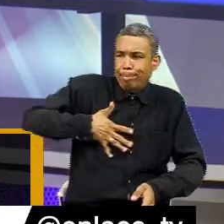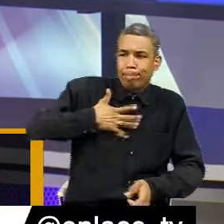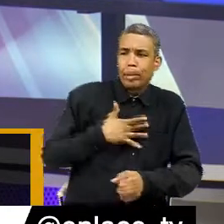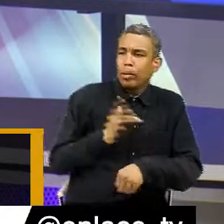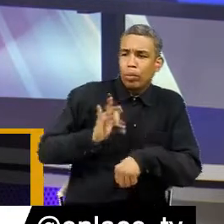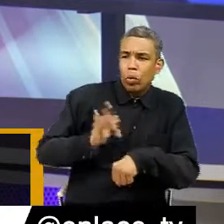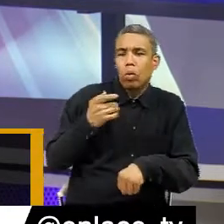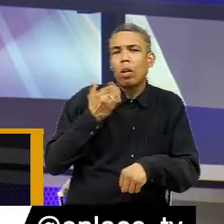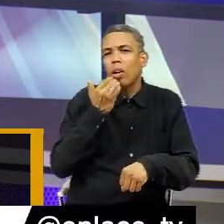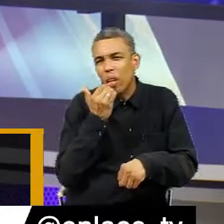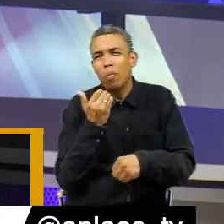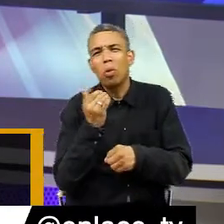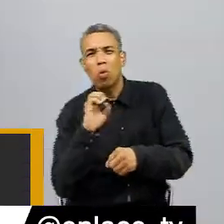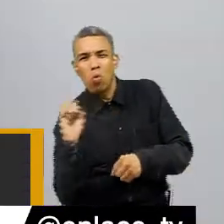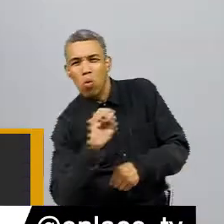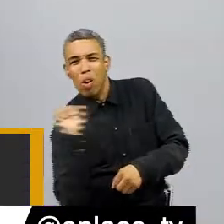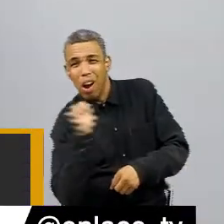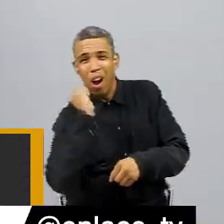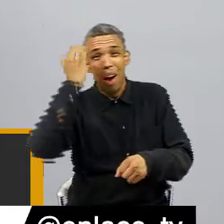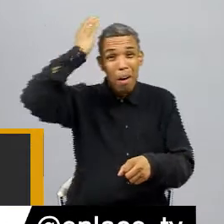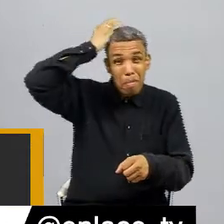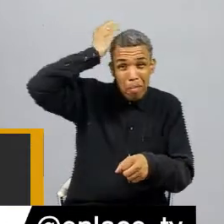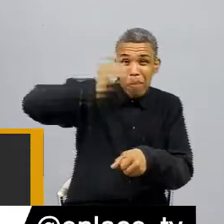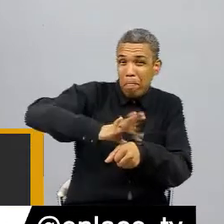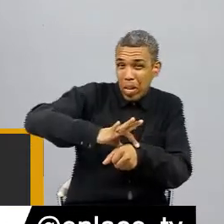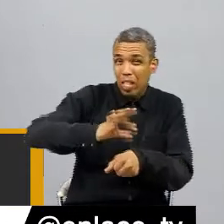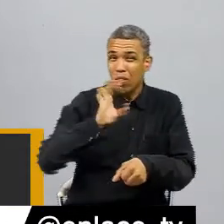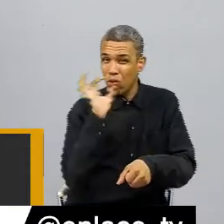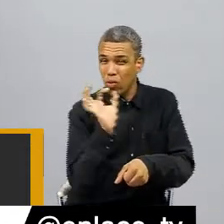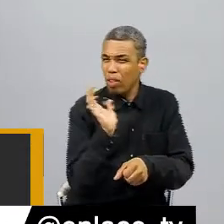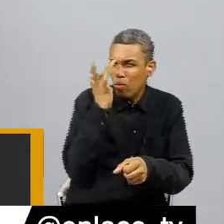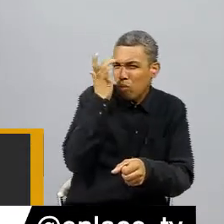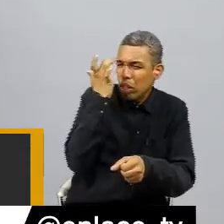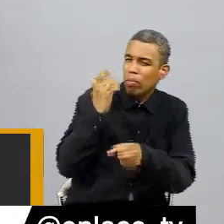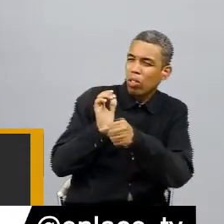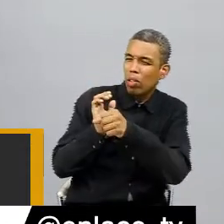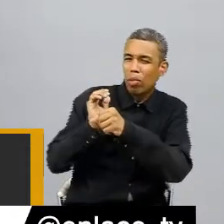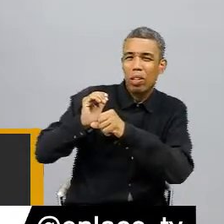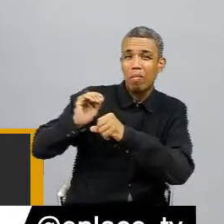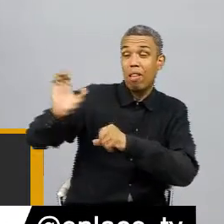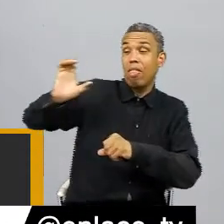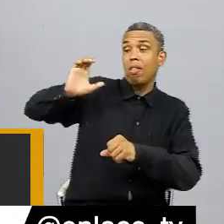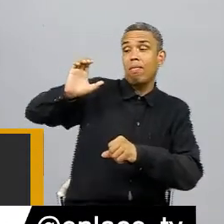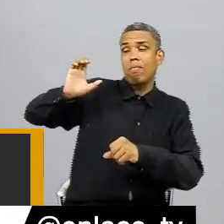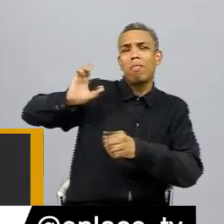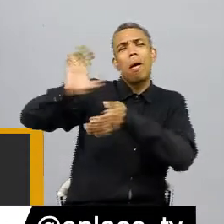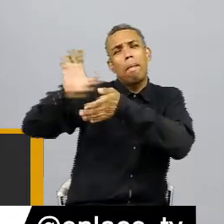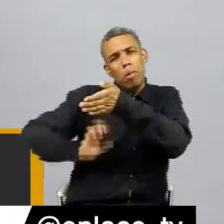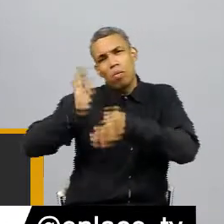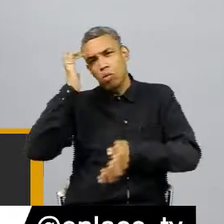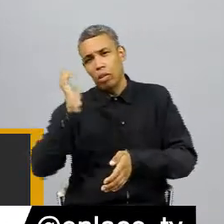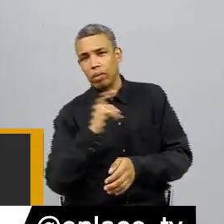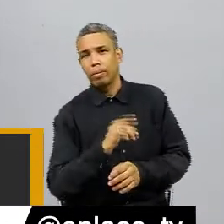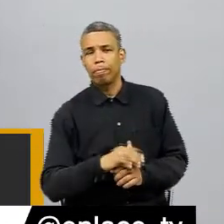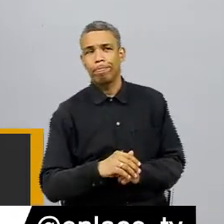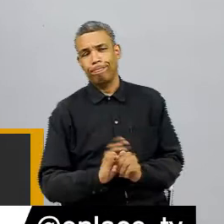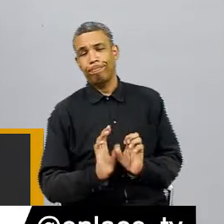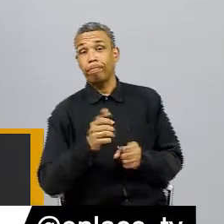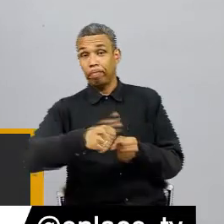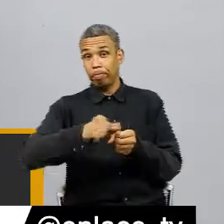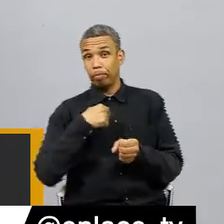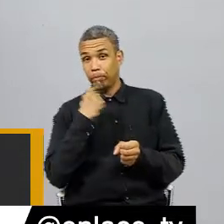de salud? Bueno, Ecopetrol en primera medida manifiesta que se debe a la modificación de la tabla salarial que ellos